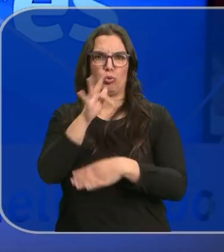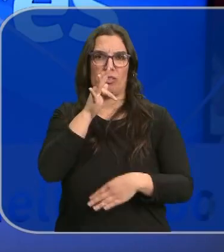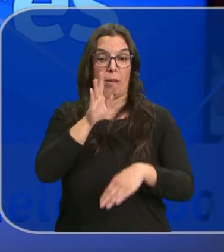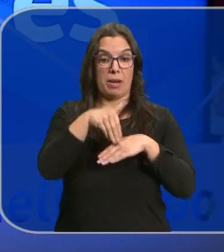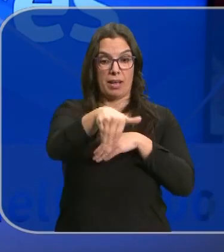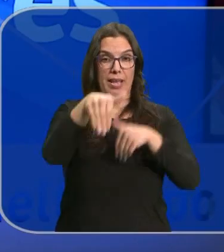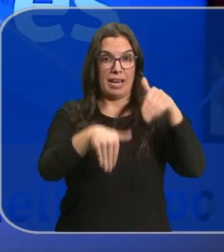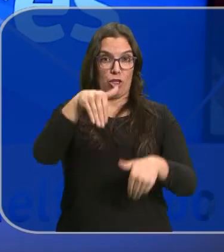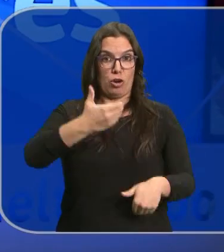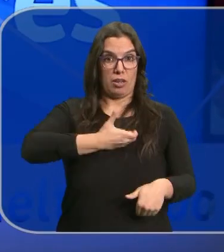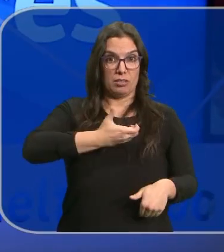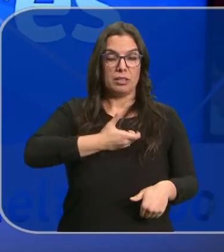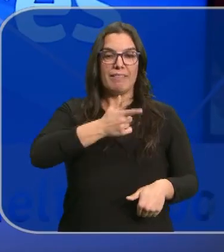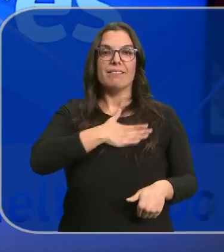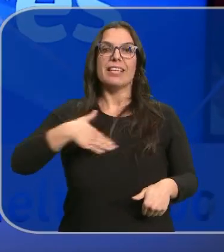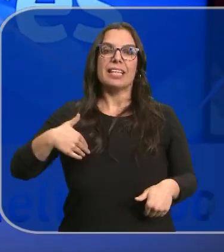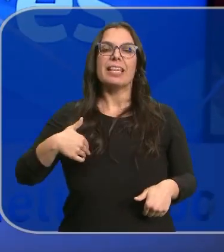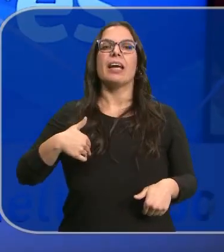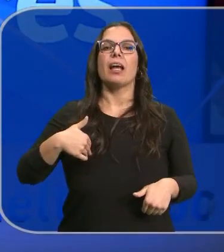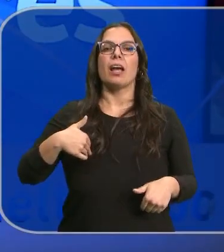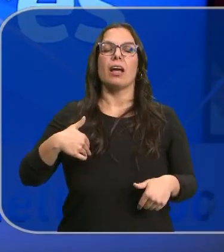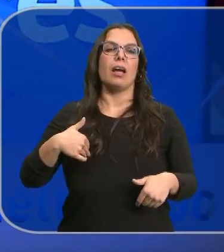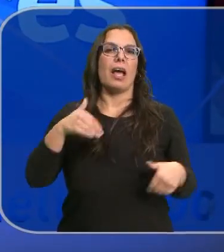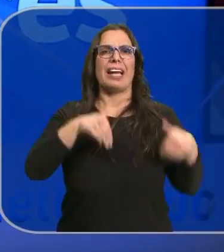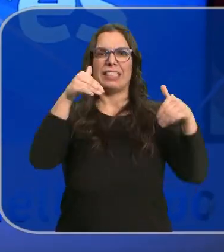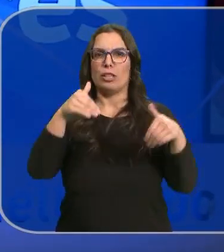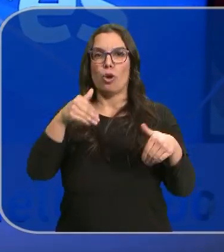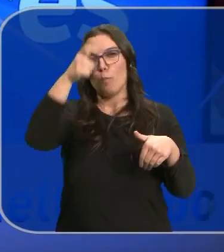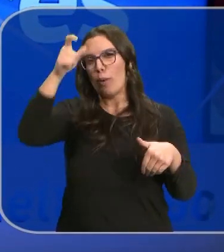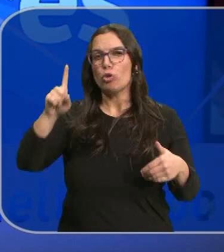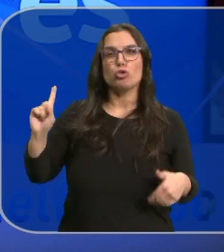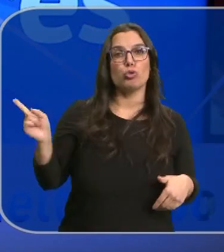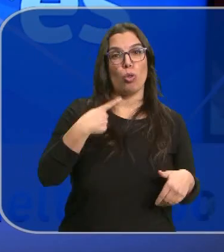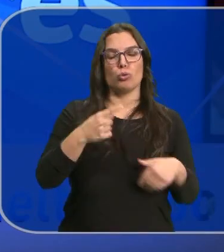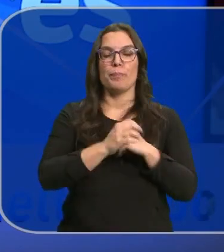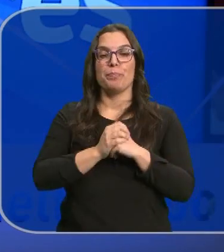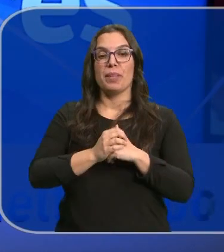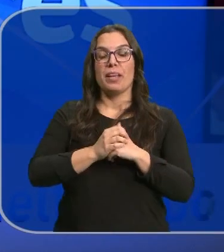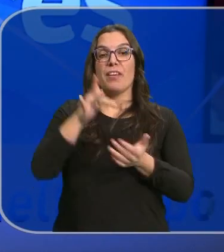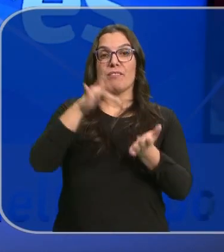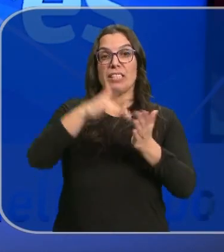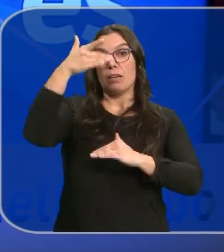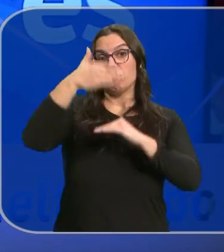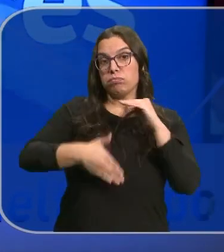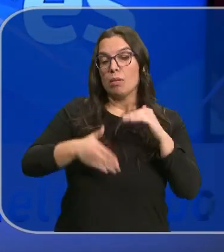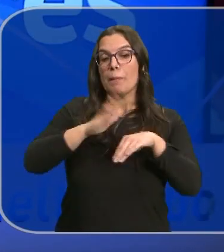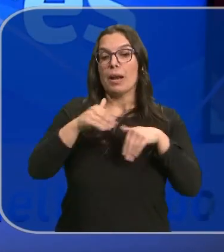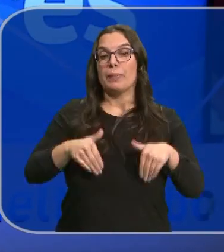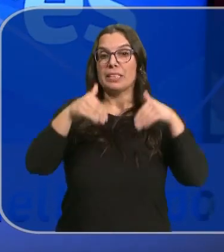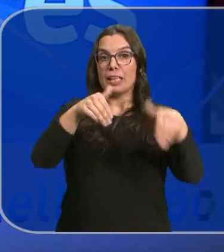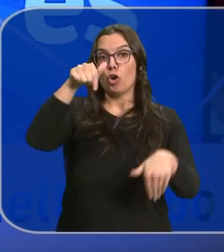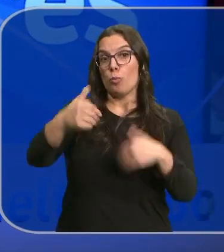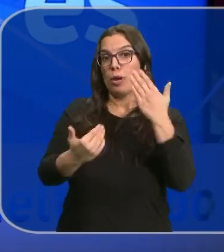elecciones municipales. Su intención es llegar a los 2.248 municipios. Sobre la fecha para presentarlos, Fernández Mañueco respondía